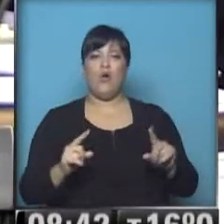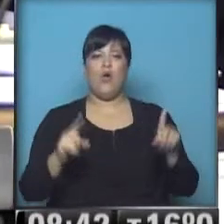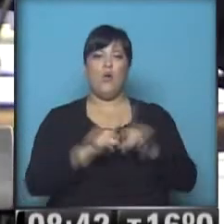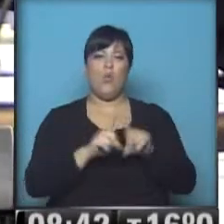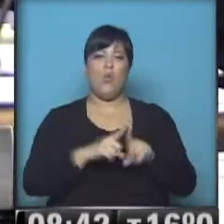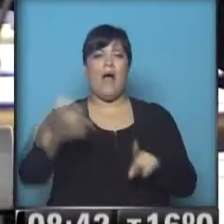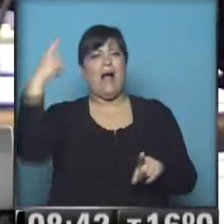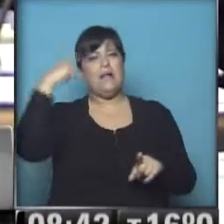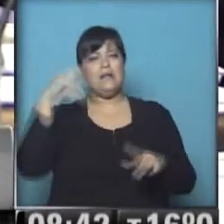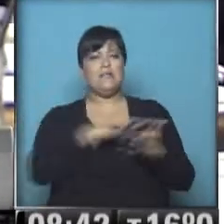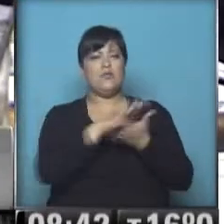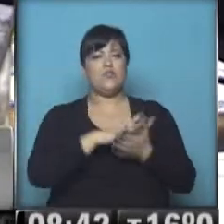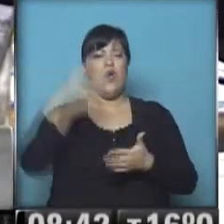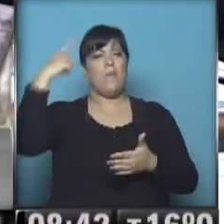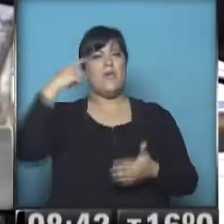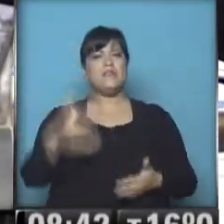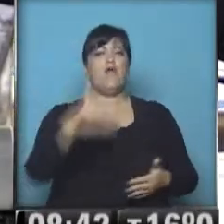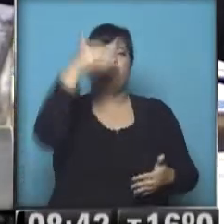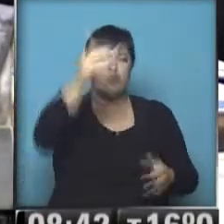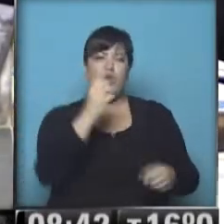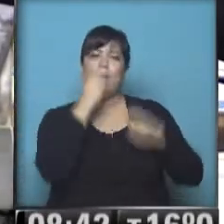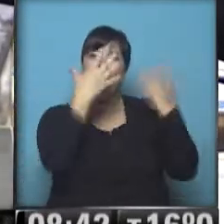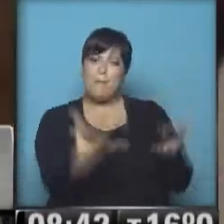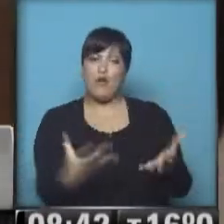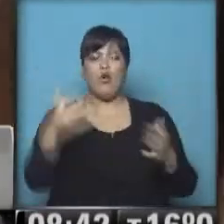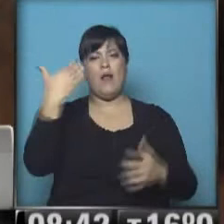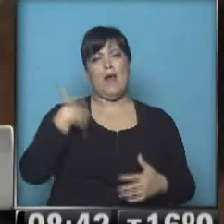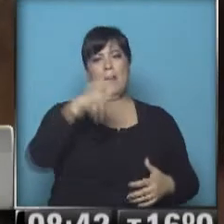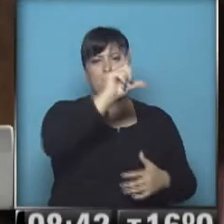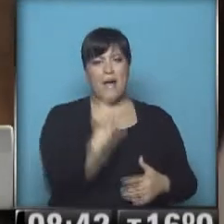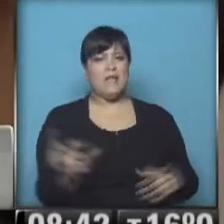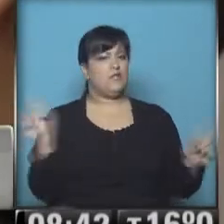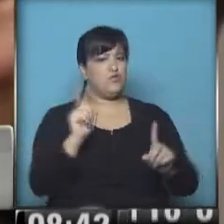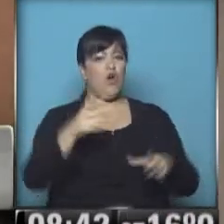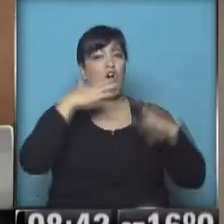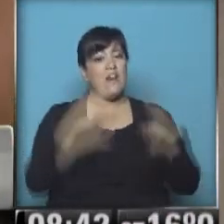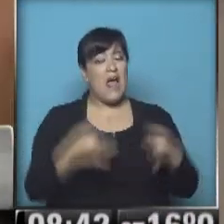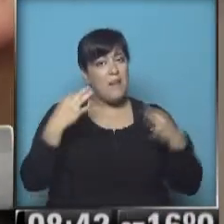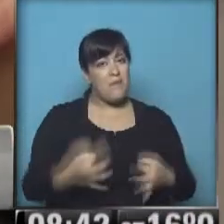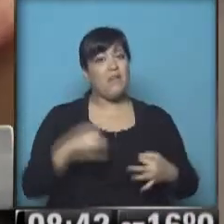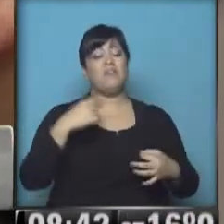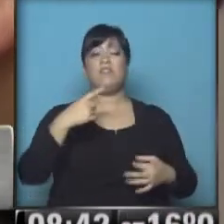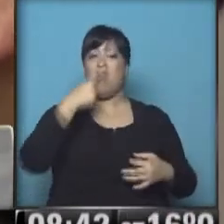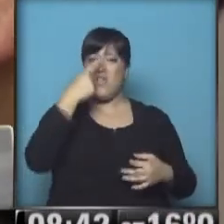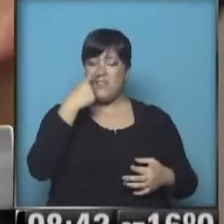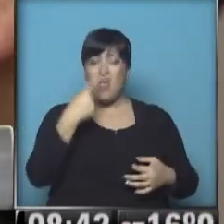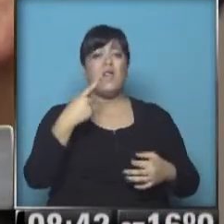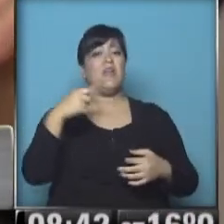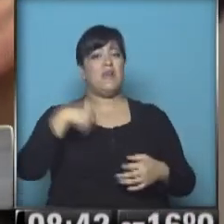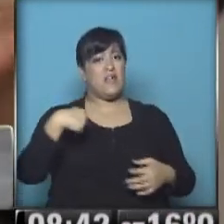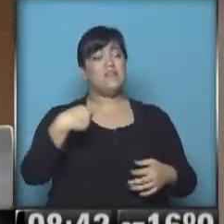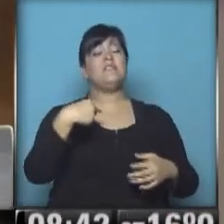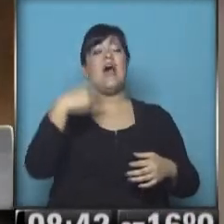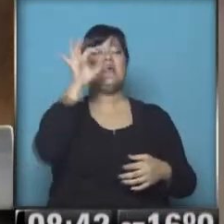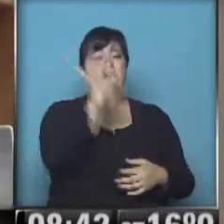queremos proyectar por tratar de mejorar la imagen del país, sino que realmente nos interesa obtener el estado de